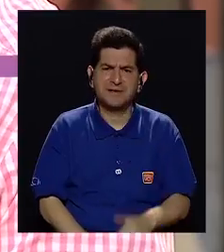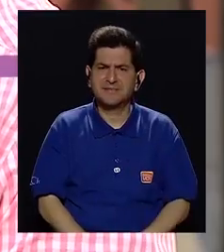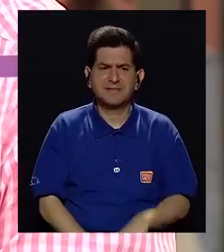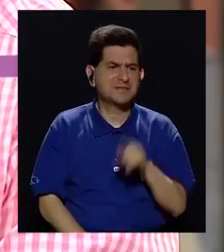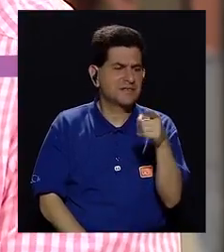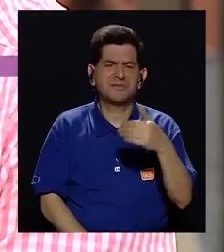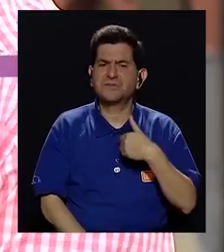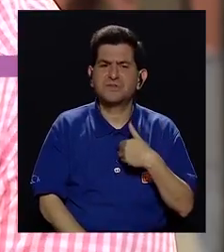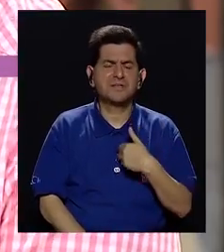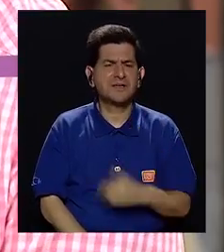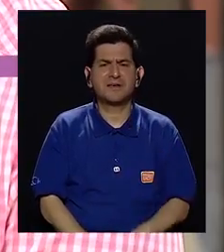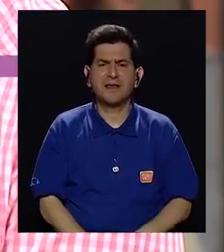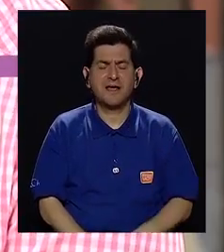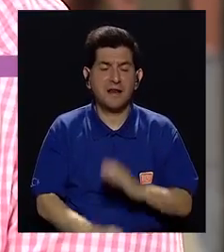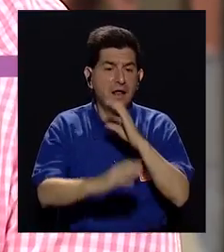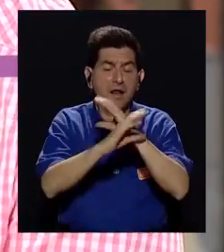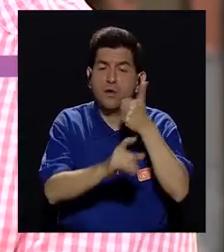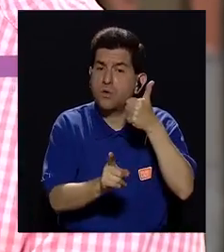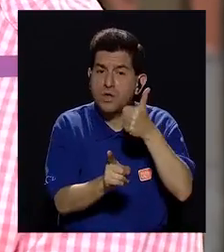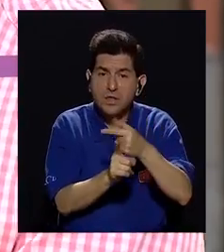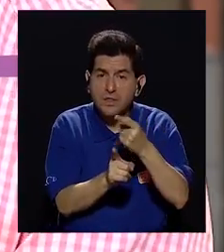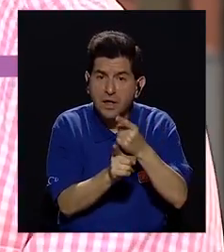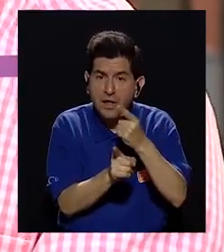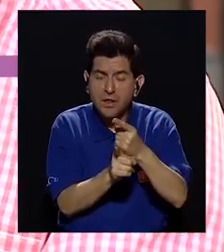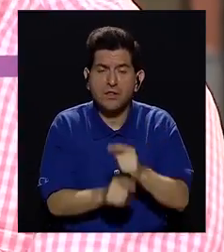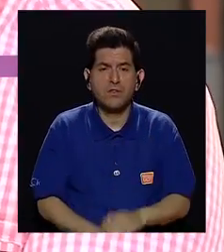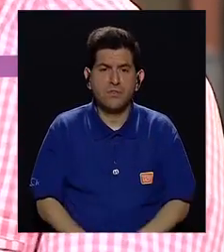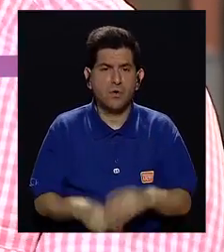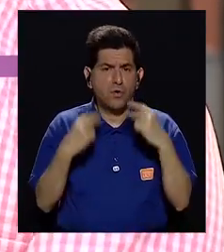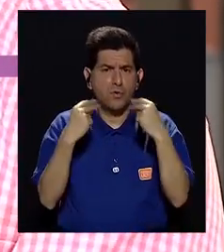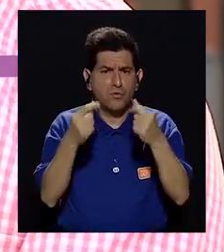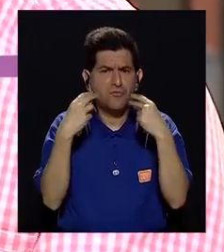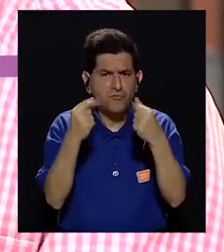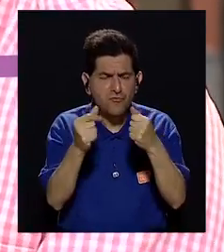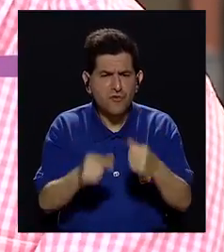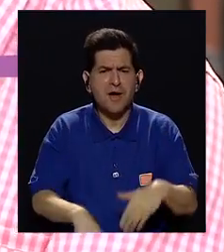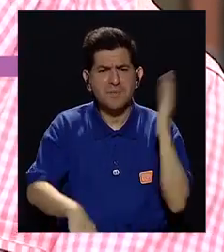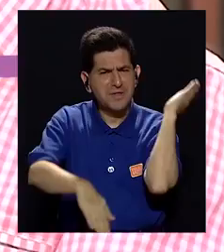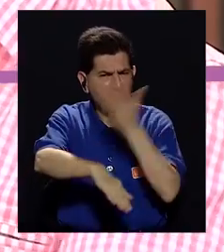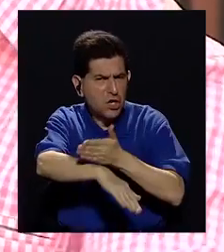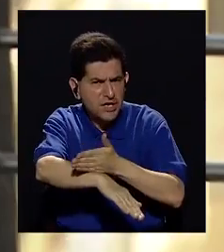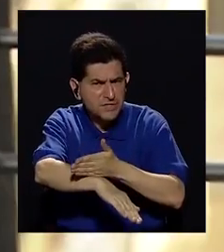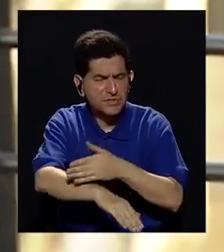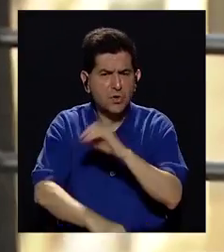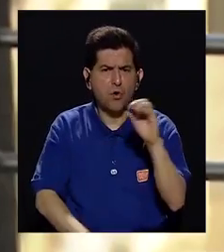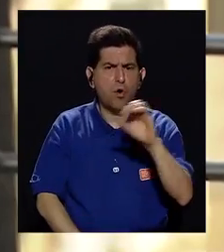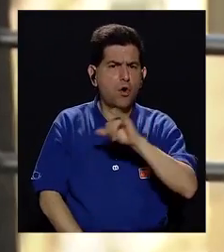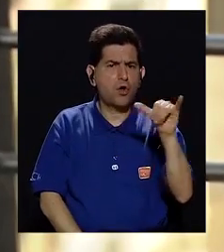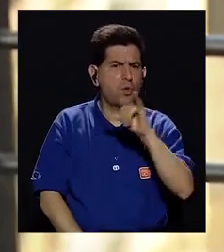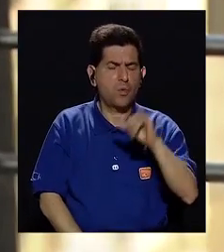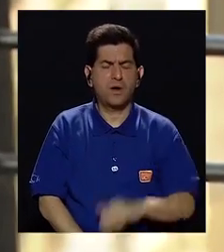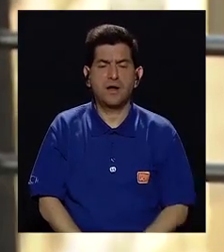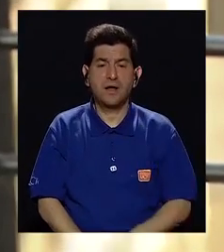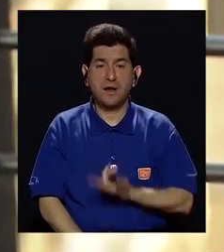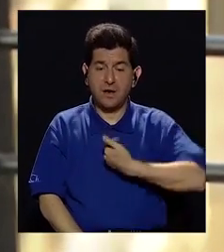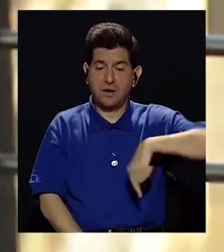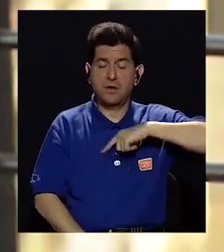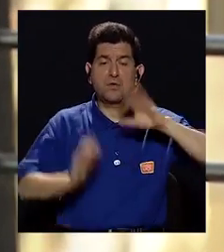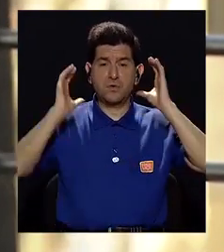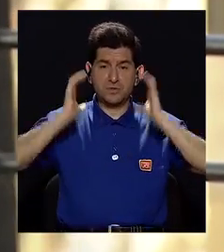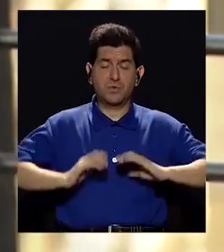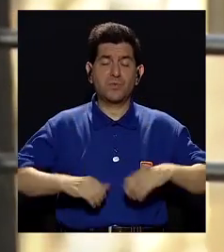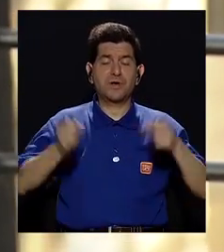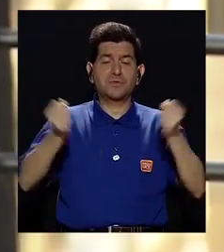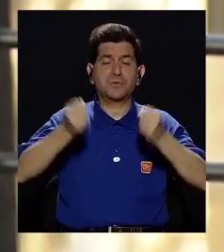si no tienen pues, los cuidados debidos? ¿Es más rápido, evoluciona más rápido, evoluciona igual? El cuerpo de nosotros